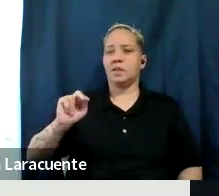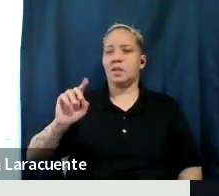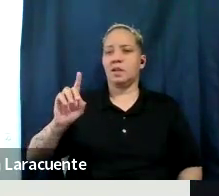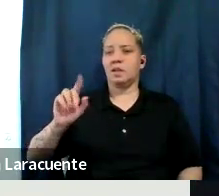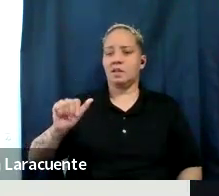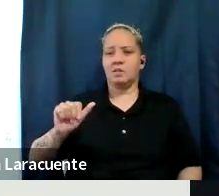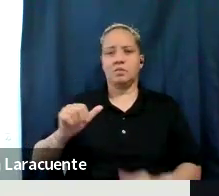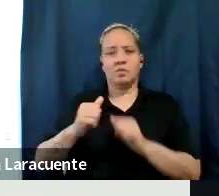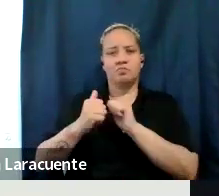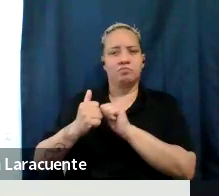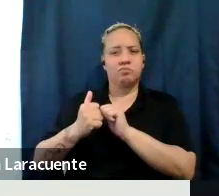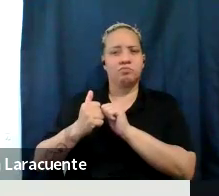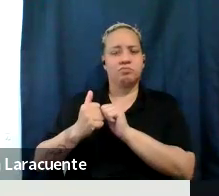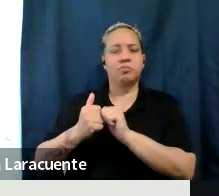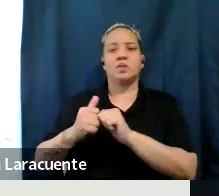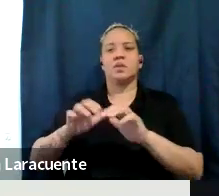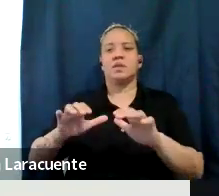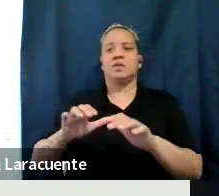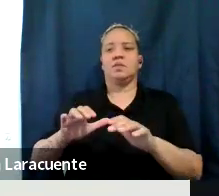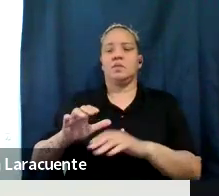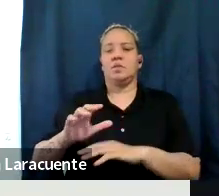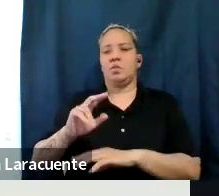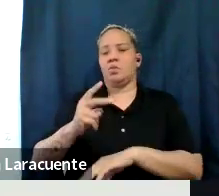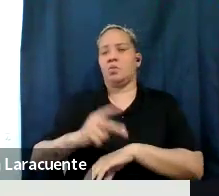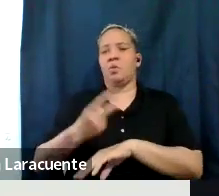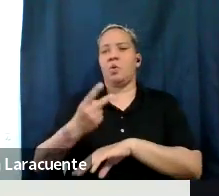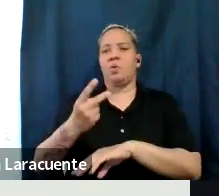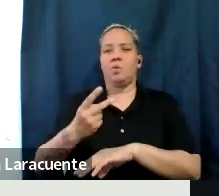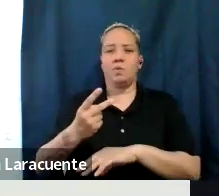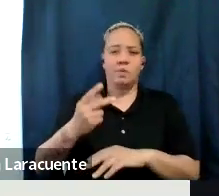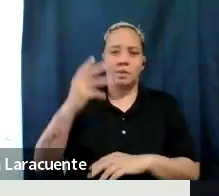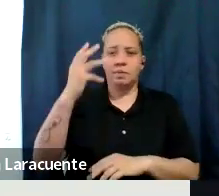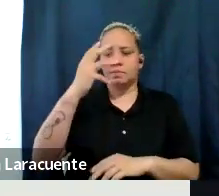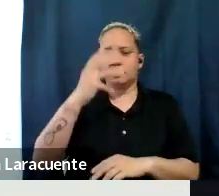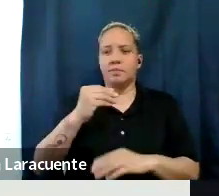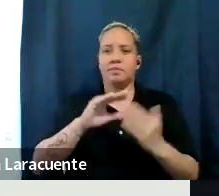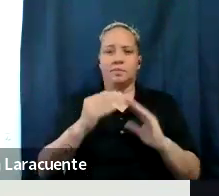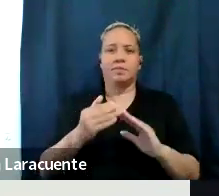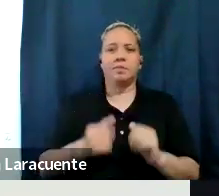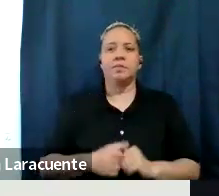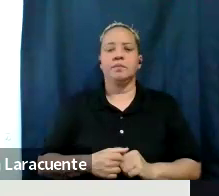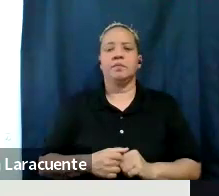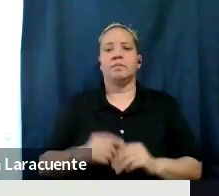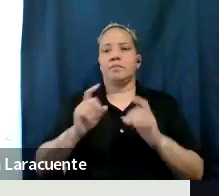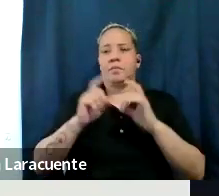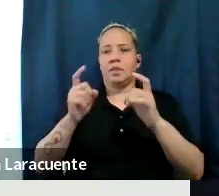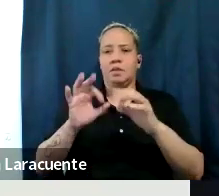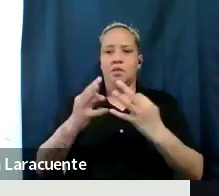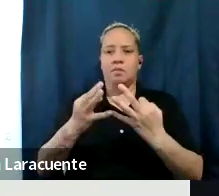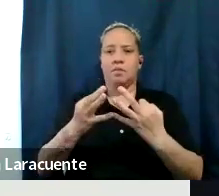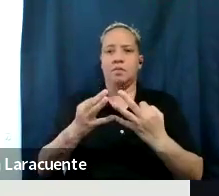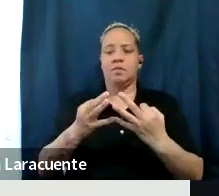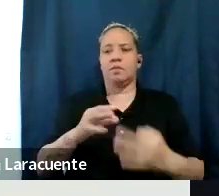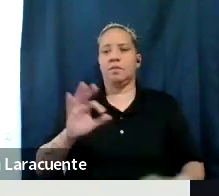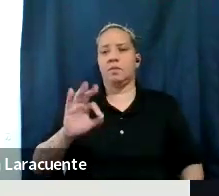acompañaron tanto, haciéndonos un doble paraíso de su ciudad maravillosa, ¿eh? Esto se lo dedica a la familia de